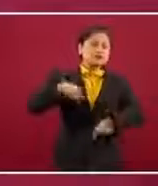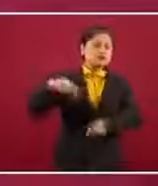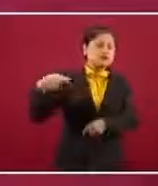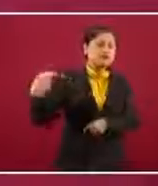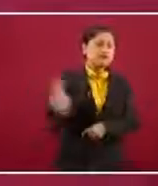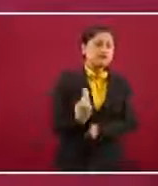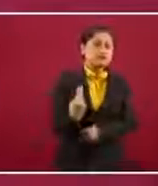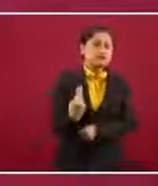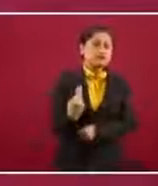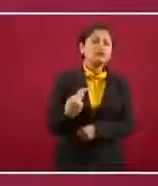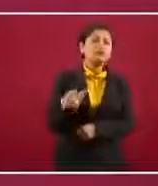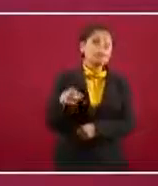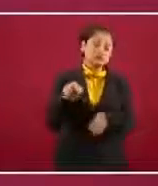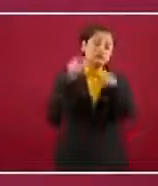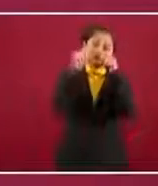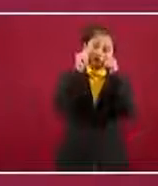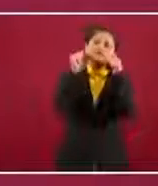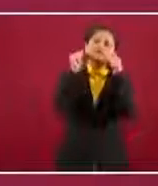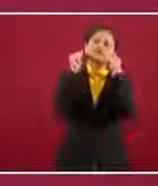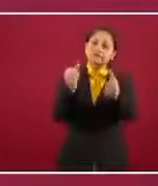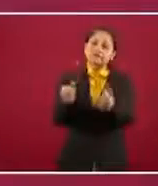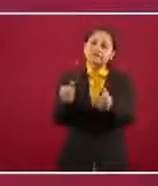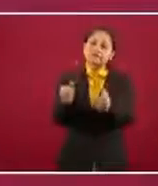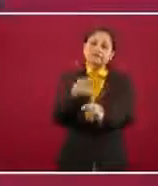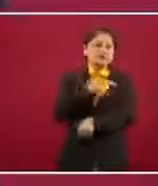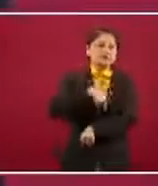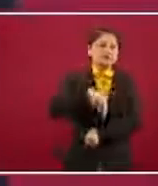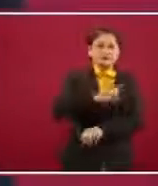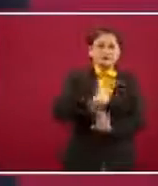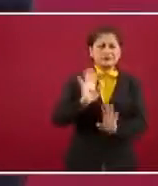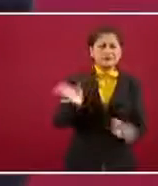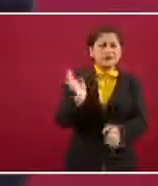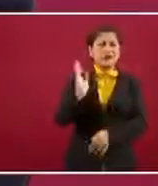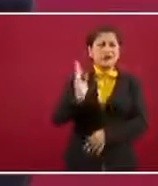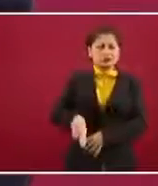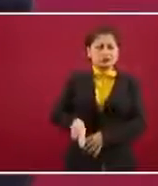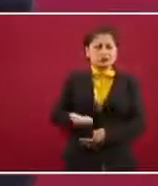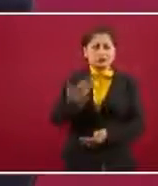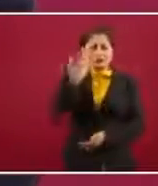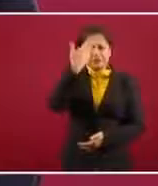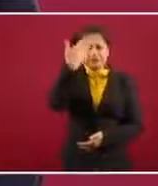que primero los más pobres.